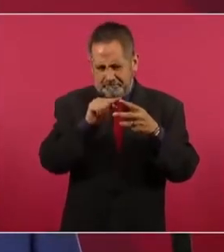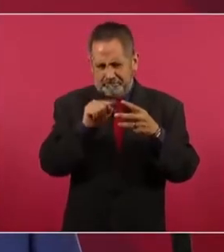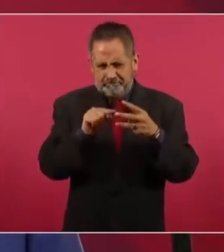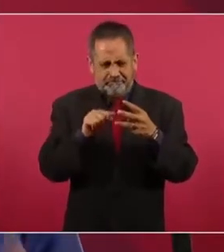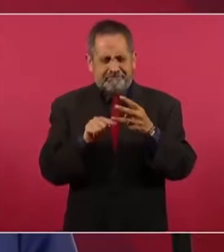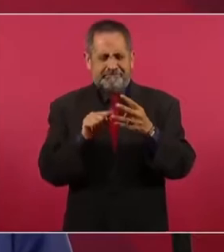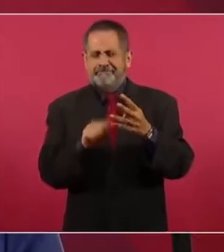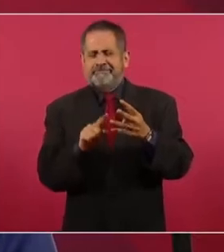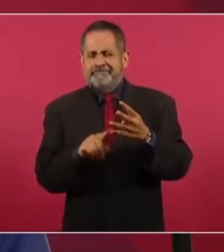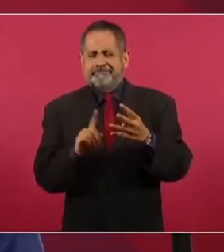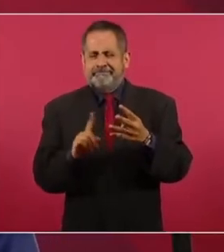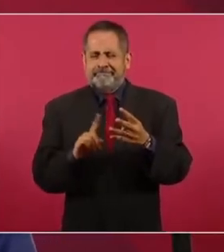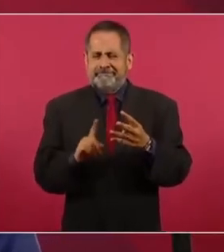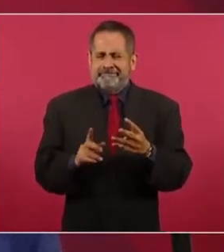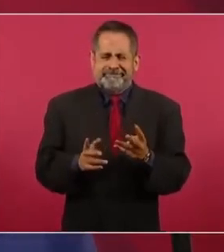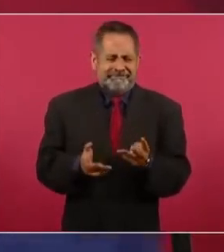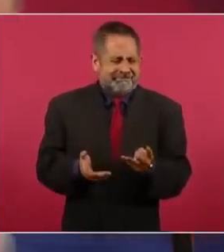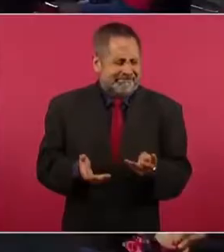O sea,